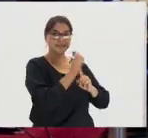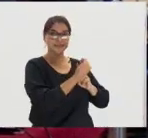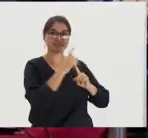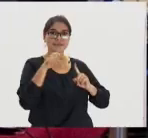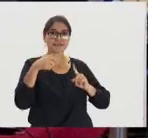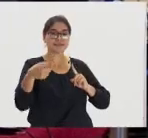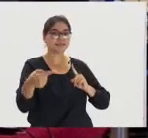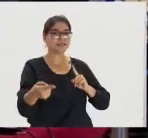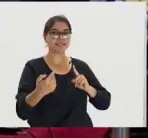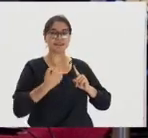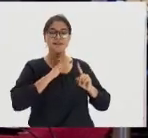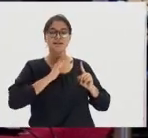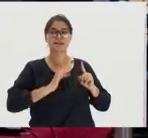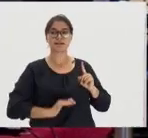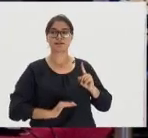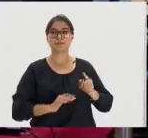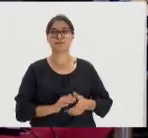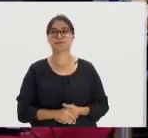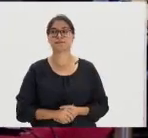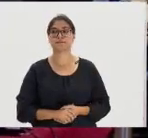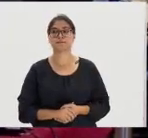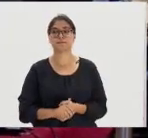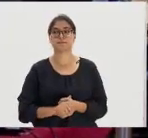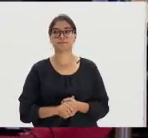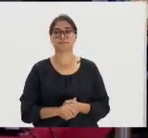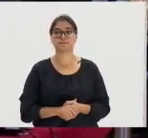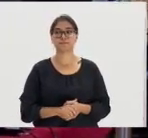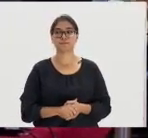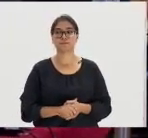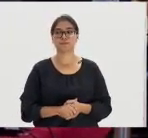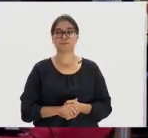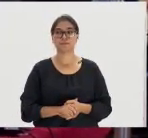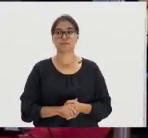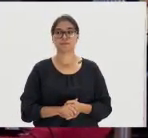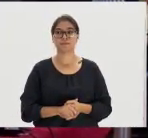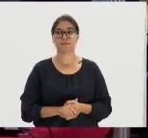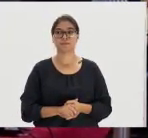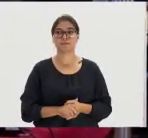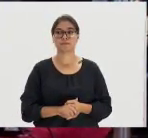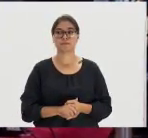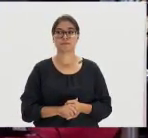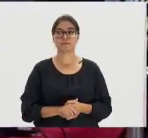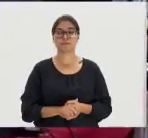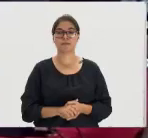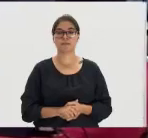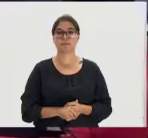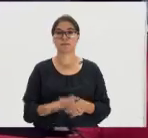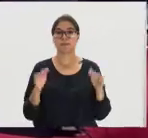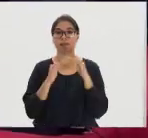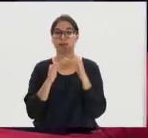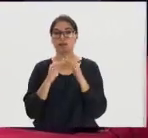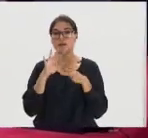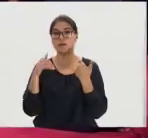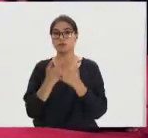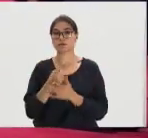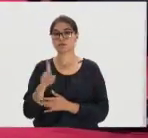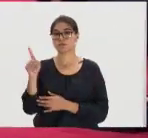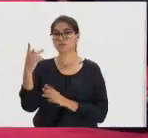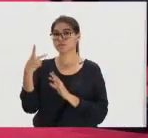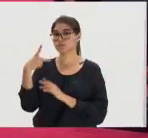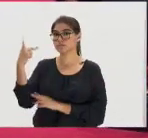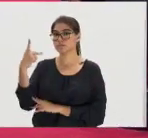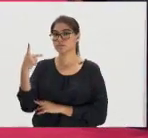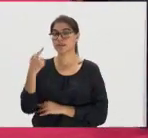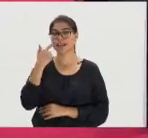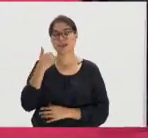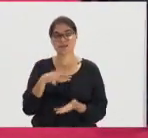Ya la próxima vez, volviendo a la ilustración del día domingo, que están las tortillas, que está el queso, que está la sal, que está el curtido, que la señora, mira, la próxima vez lleva